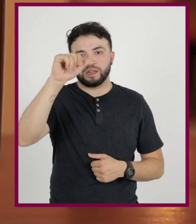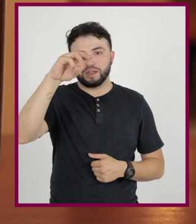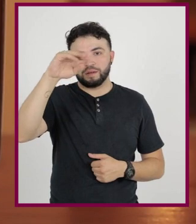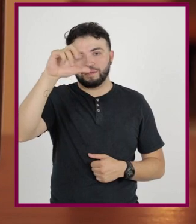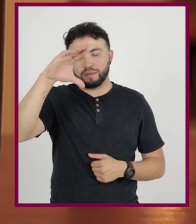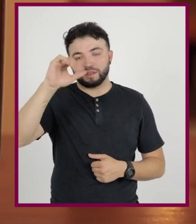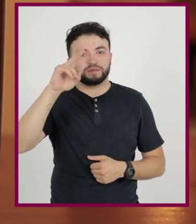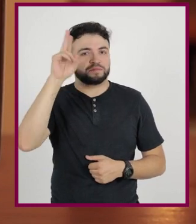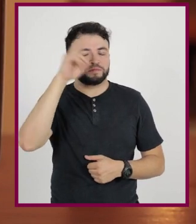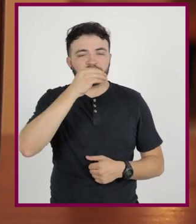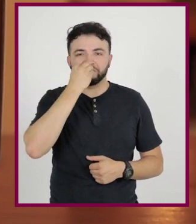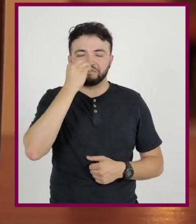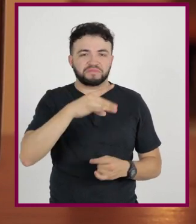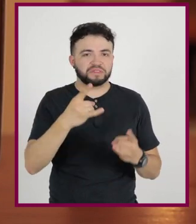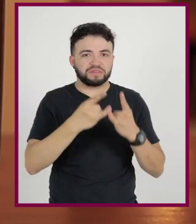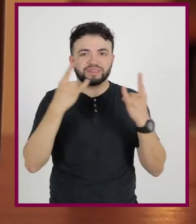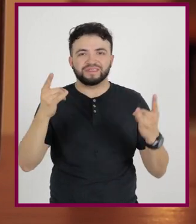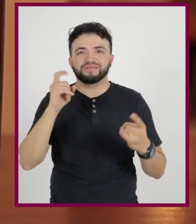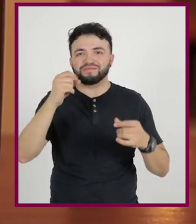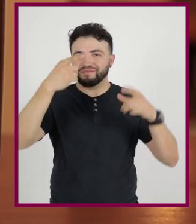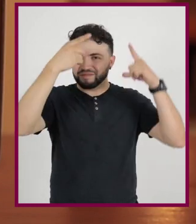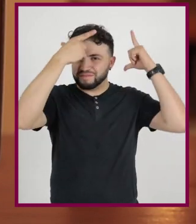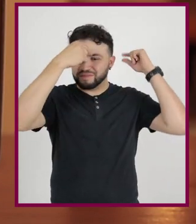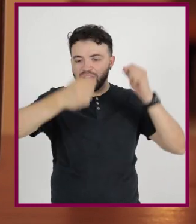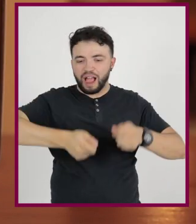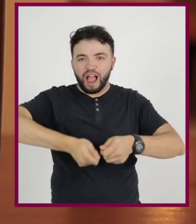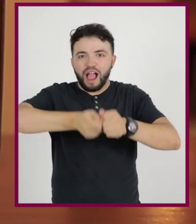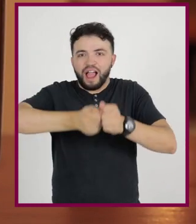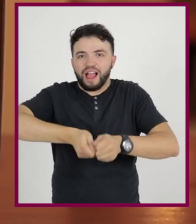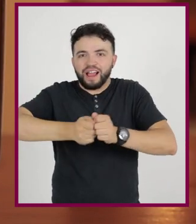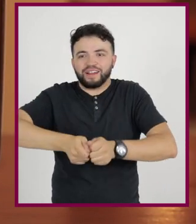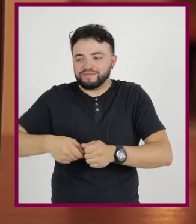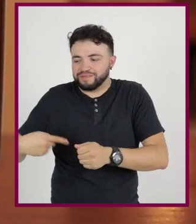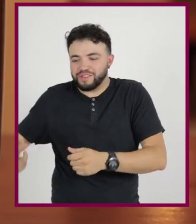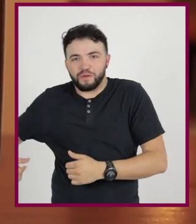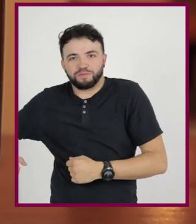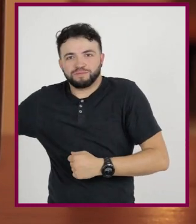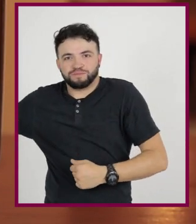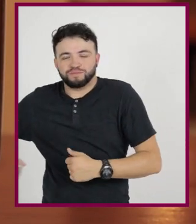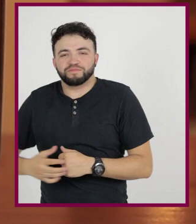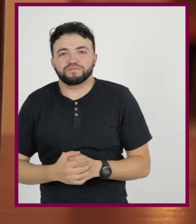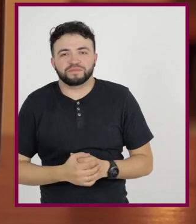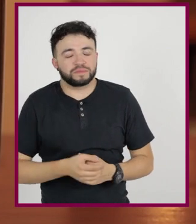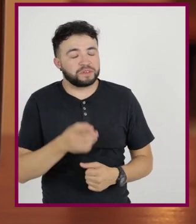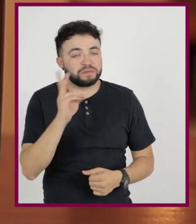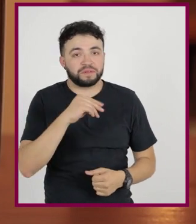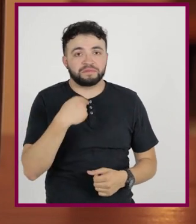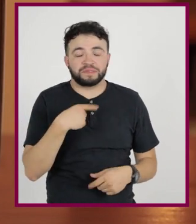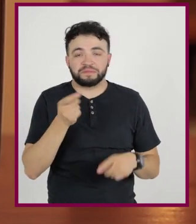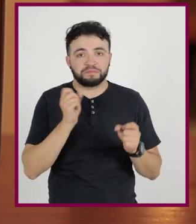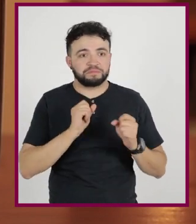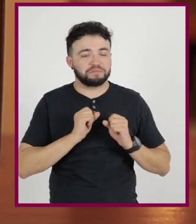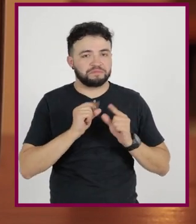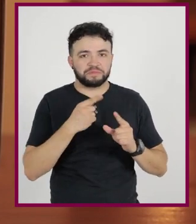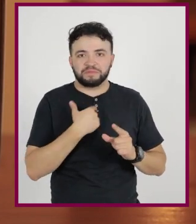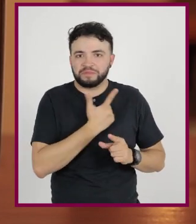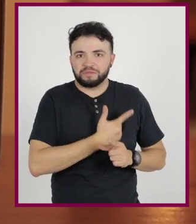Es una historia increíble de aventuras. La leí cuando era más pequeña. La leí a manera de historieta, pero es increíble.